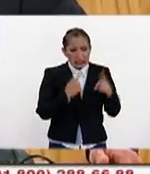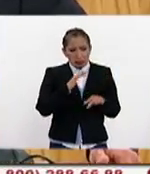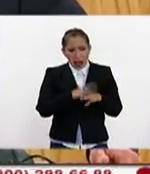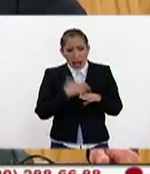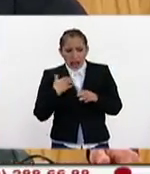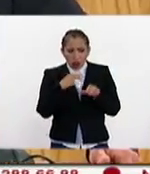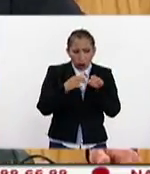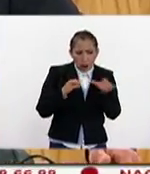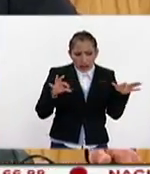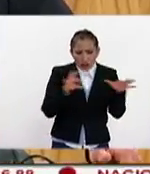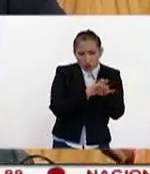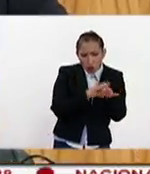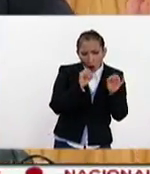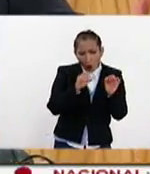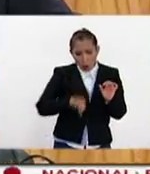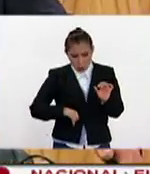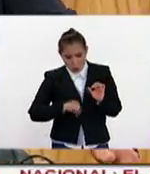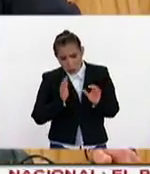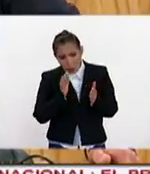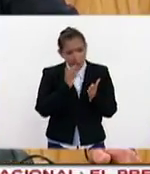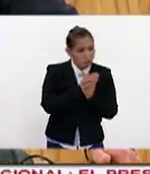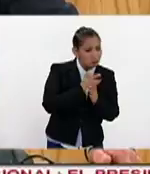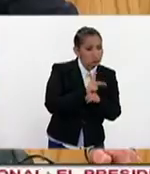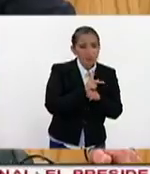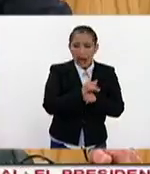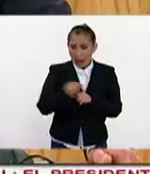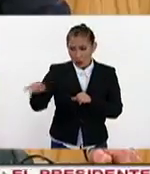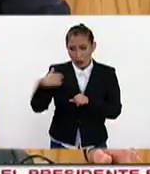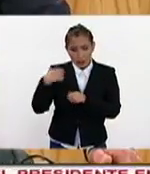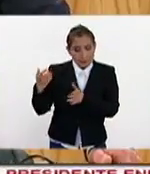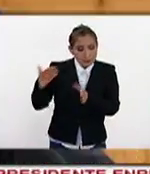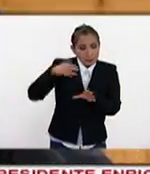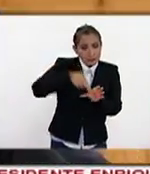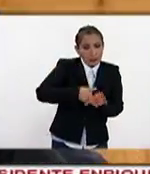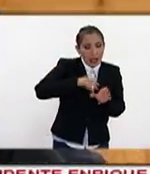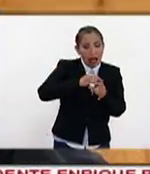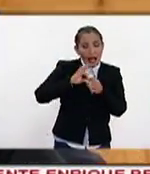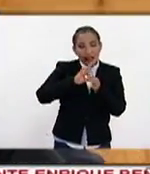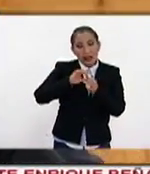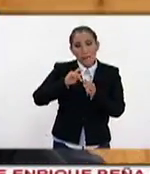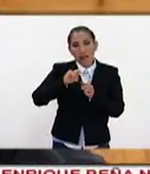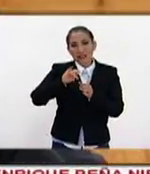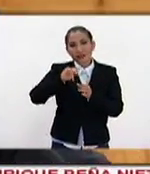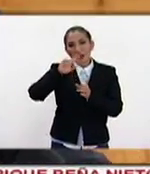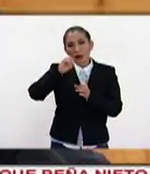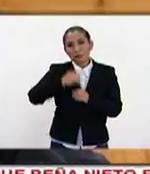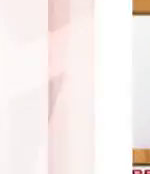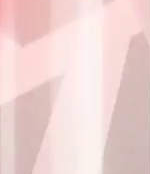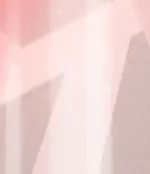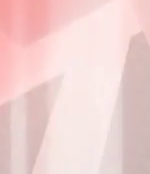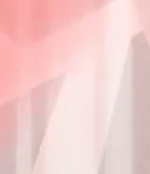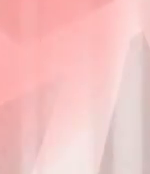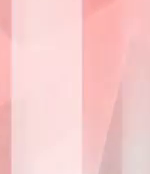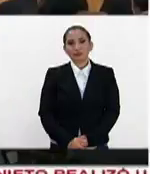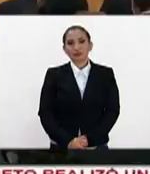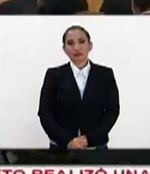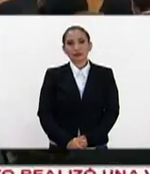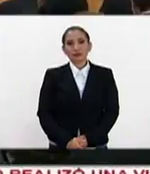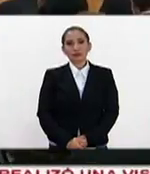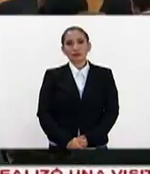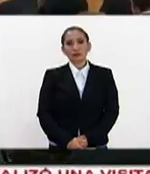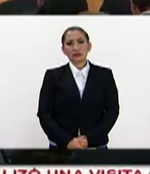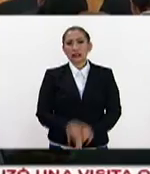incrementar el comercio bilateral y el interés de que Paraguay sea incluido en la Alianza del Pacífico. Es